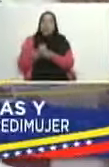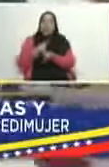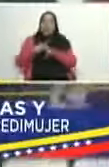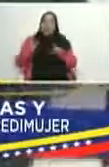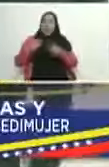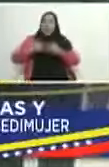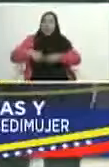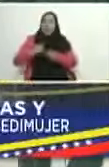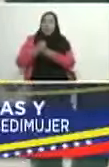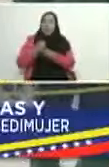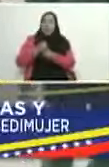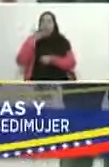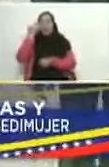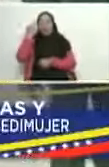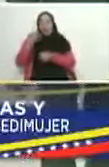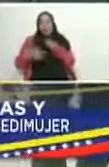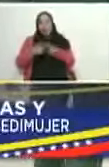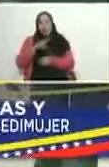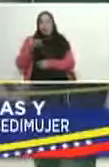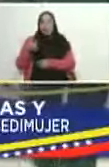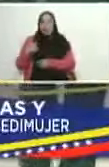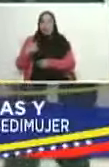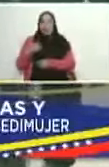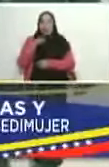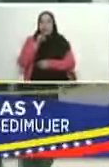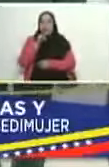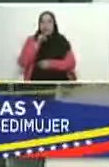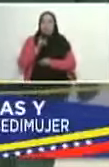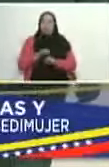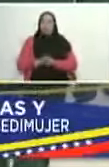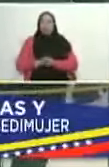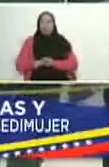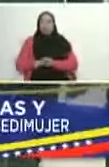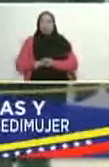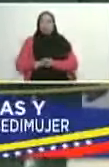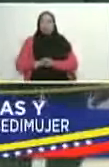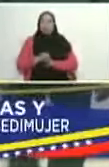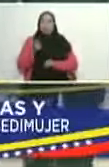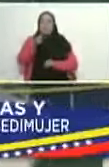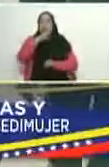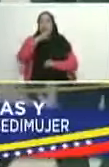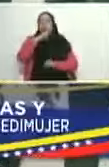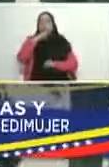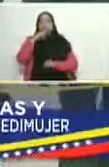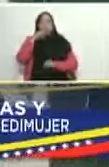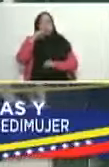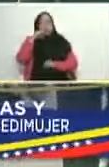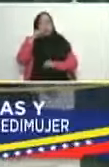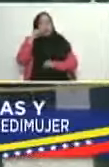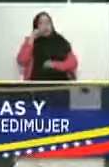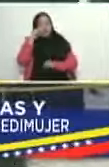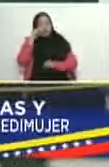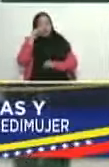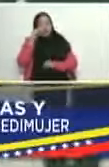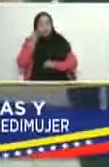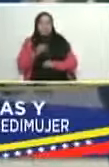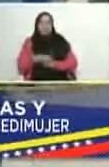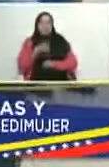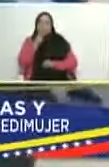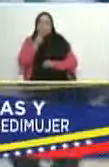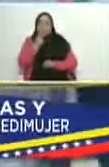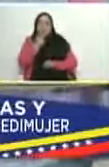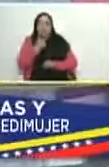Mi saludo, papelón con limón. Ah, dulcería. Y aquí tenemos esta